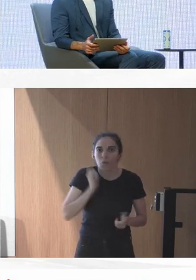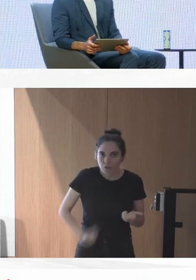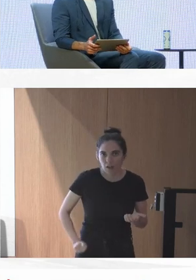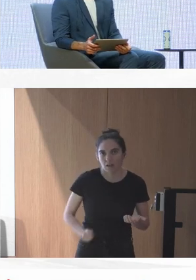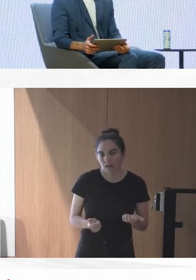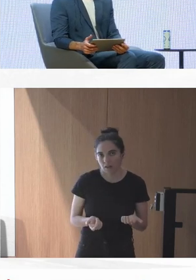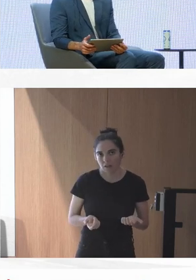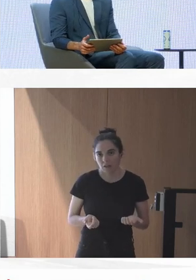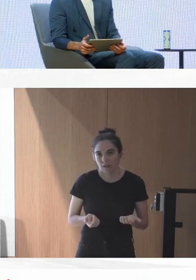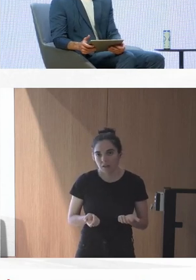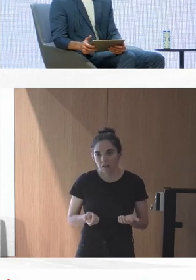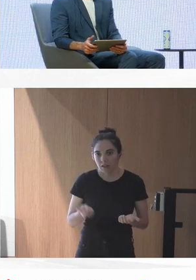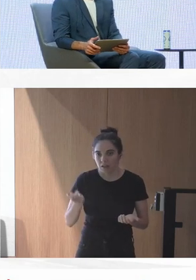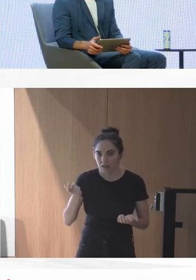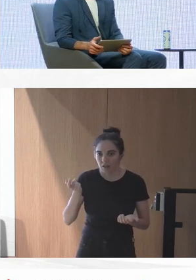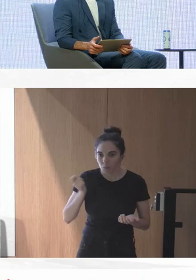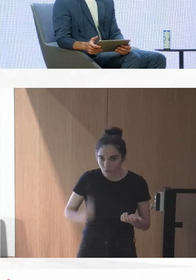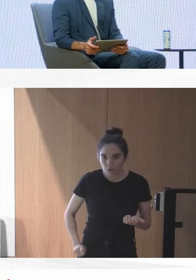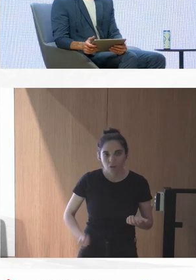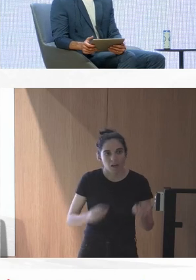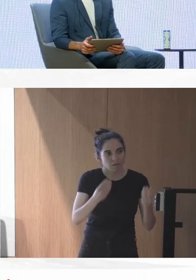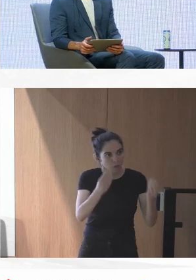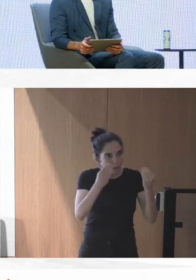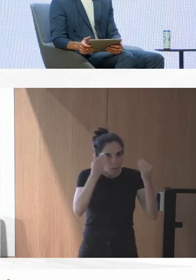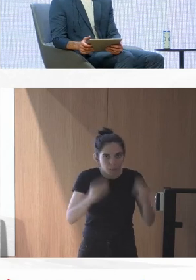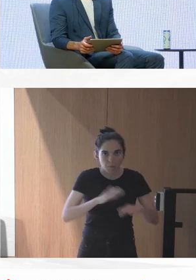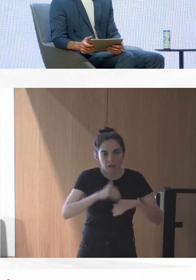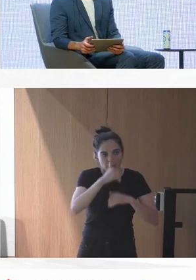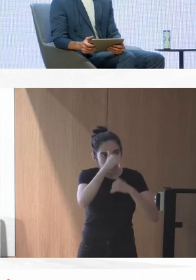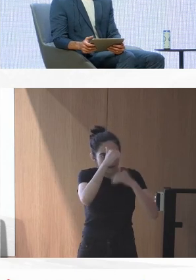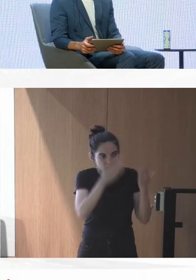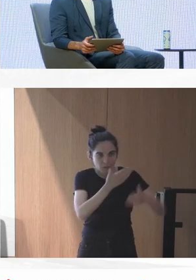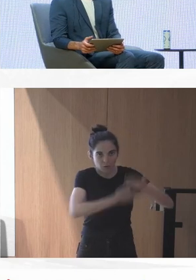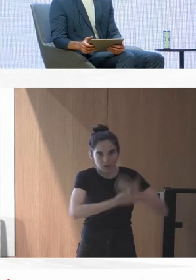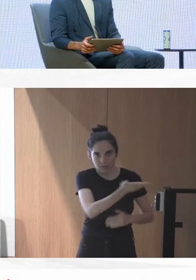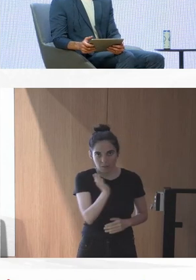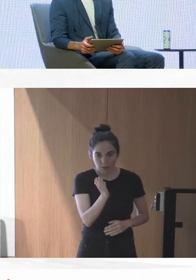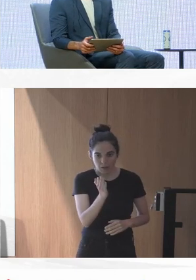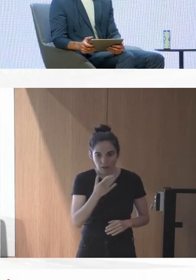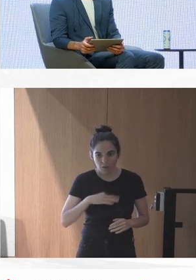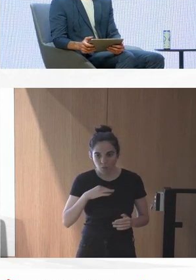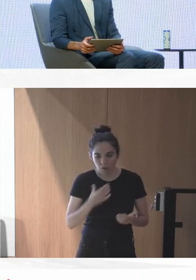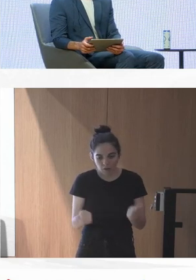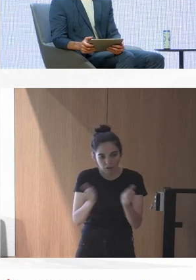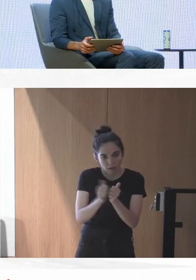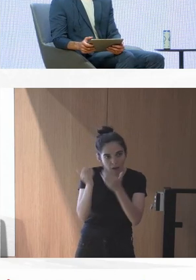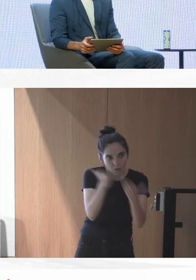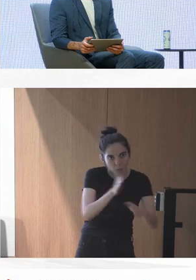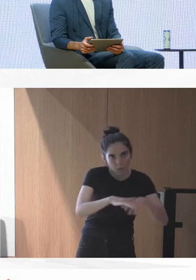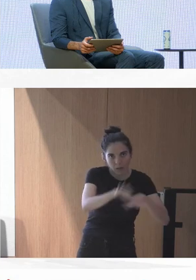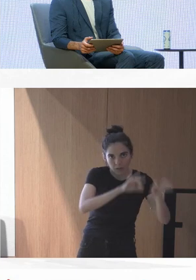profesionales, que tengan competencia para trabajar con personas con discapacidad y que puedan tomar y ayudar a tomar las mejores decisiones.